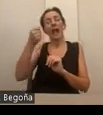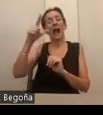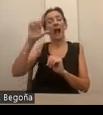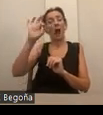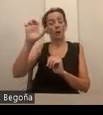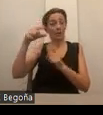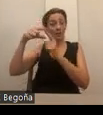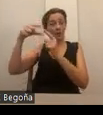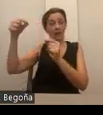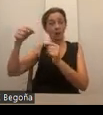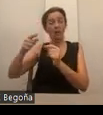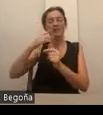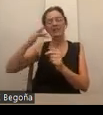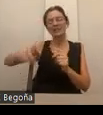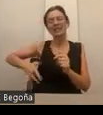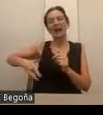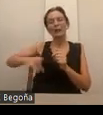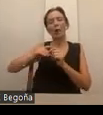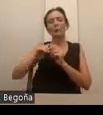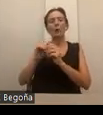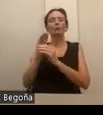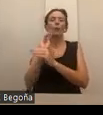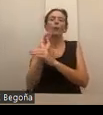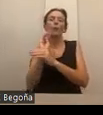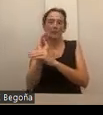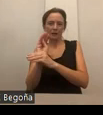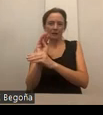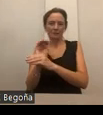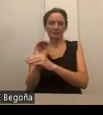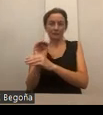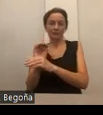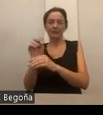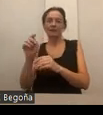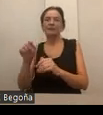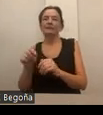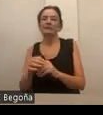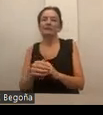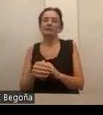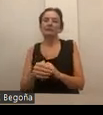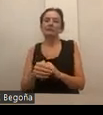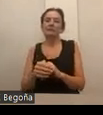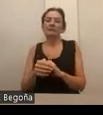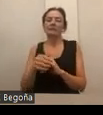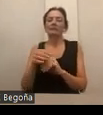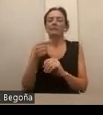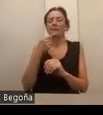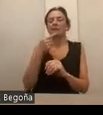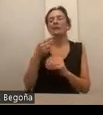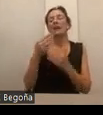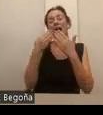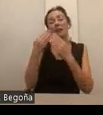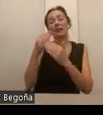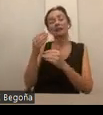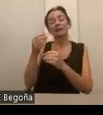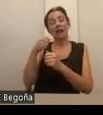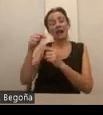qué ese protector del hígado? En base a que disminuye el estrés oxidativo. Es decir,